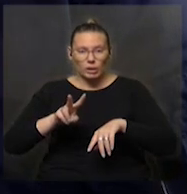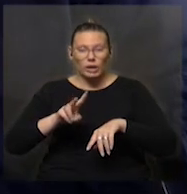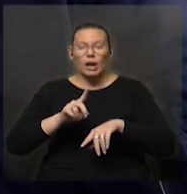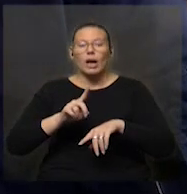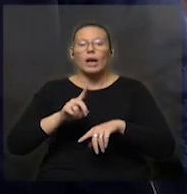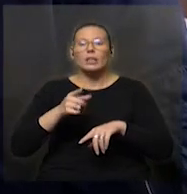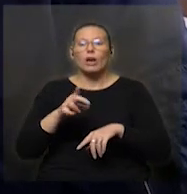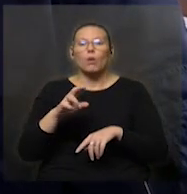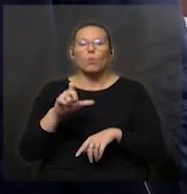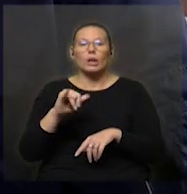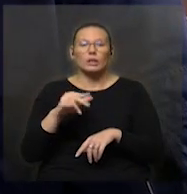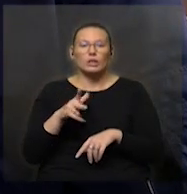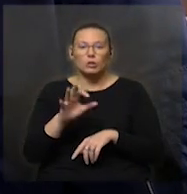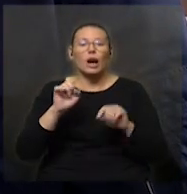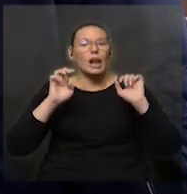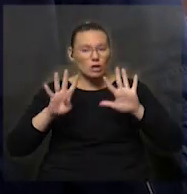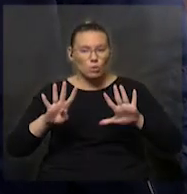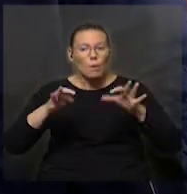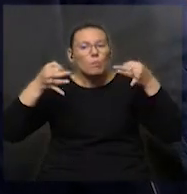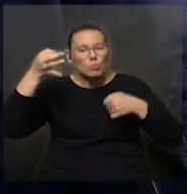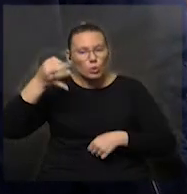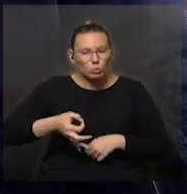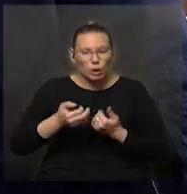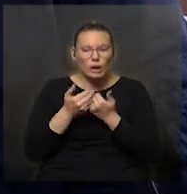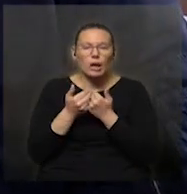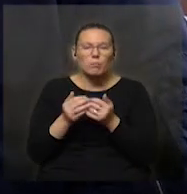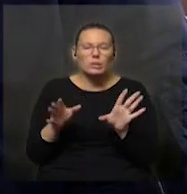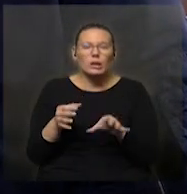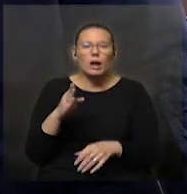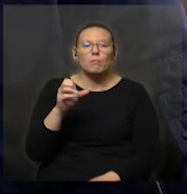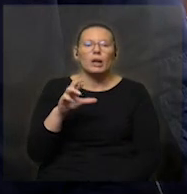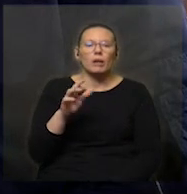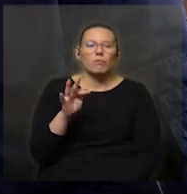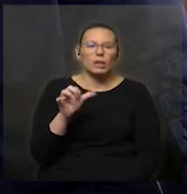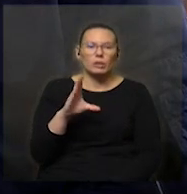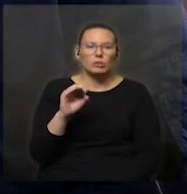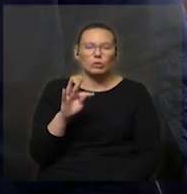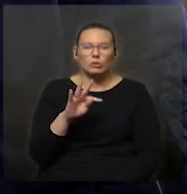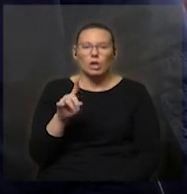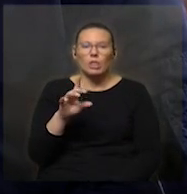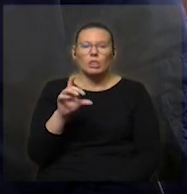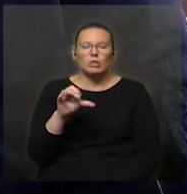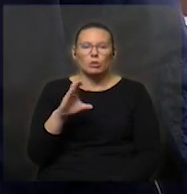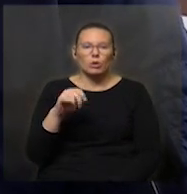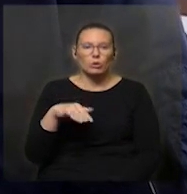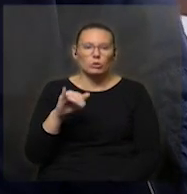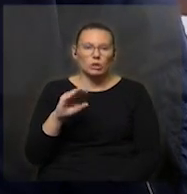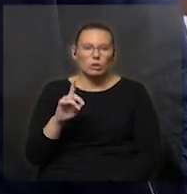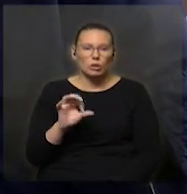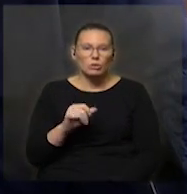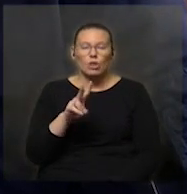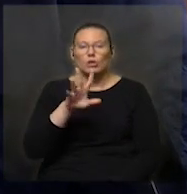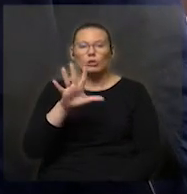Desconocidos. Así que a las 21 horas puntual arranca Perfectos Desconocidos. Valen 250 pesos las entradas, quisimos ponerla a un